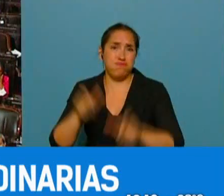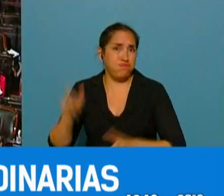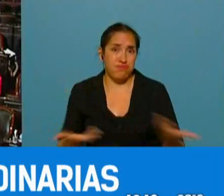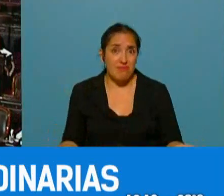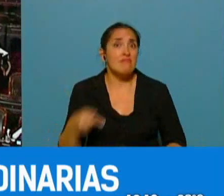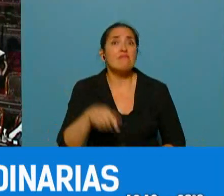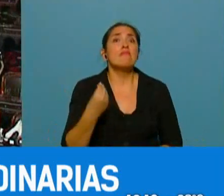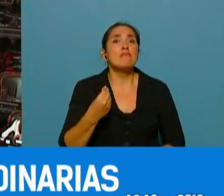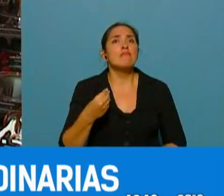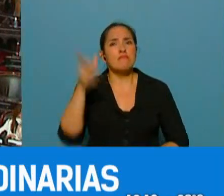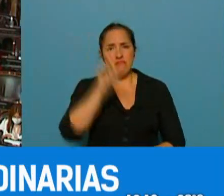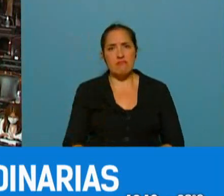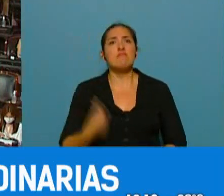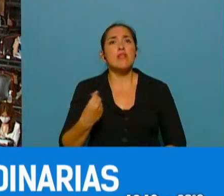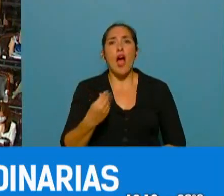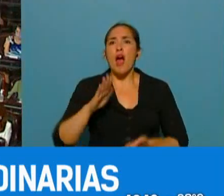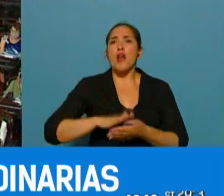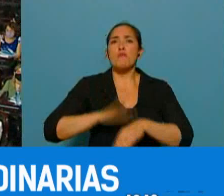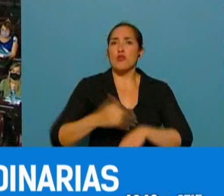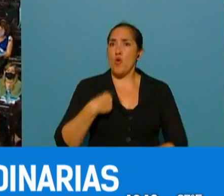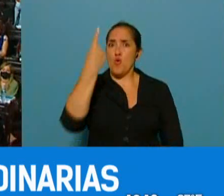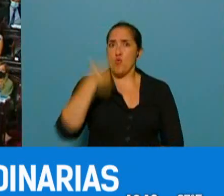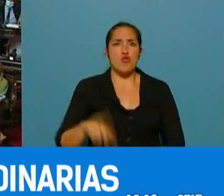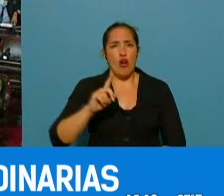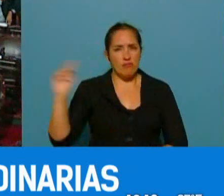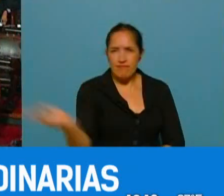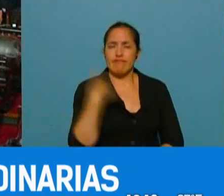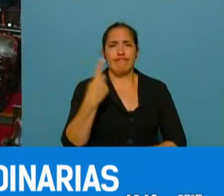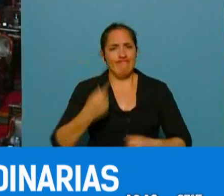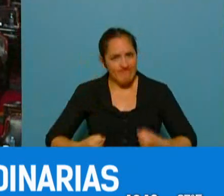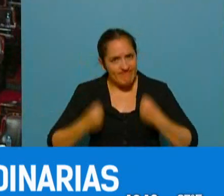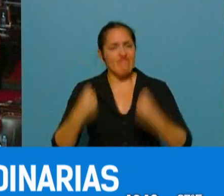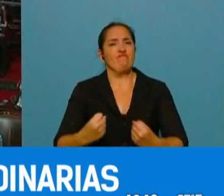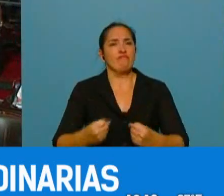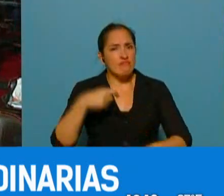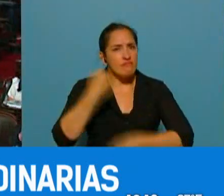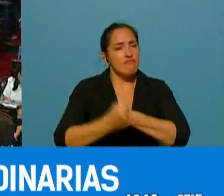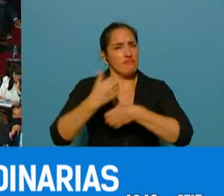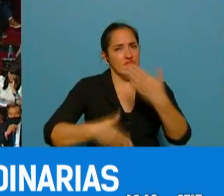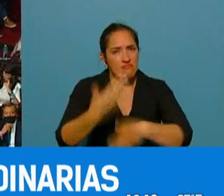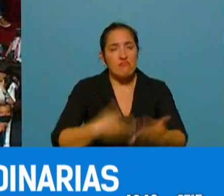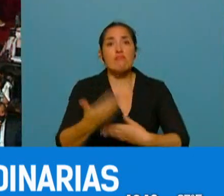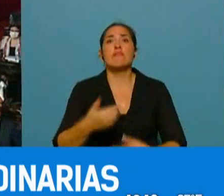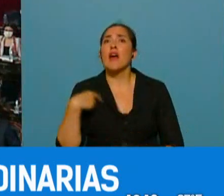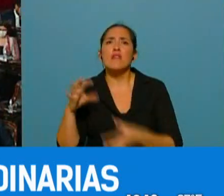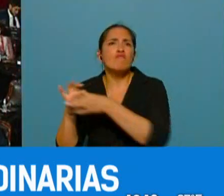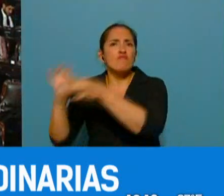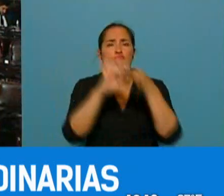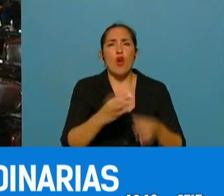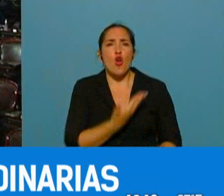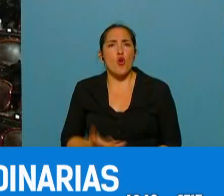una nación puesta de pie para superar adversidades. Trabajamos en cada jurisdicción con los gobernadores y las